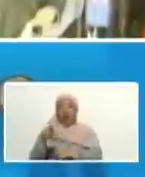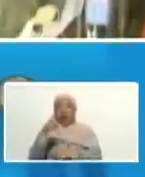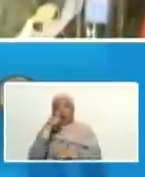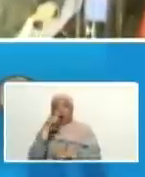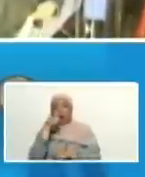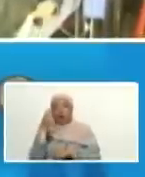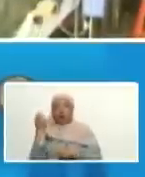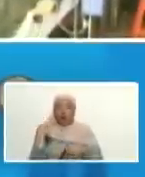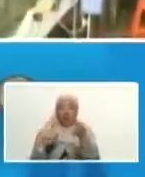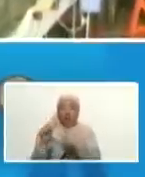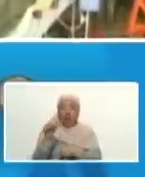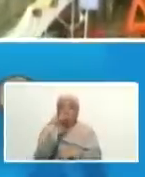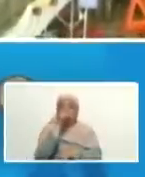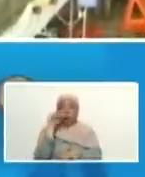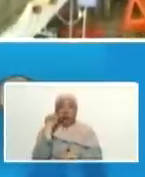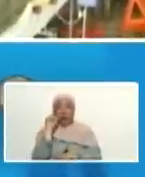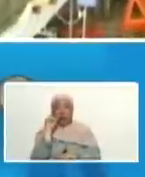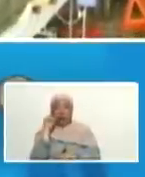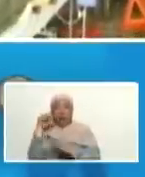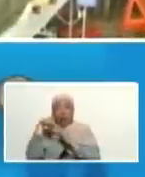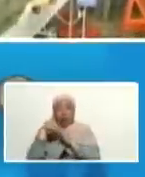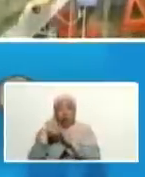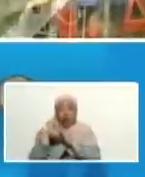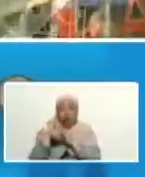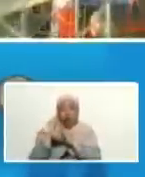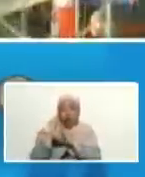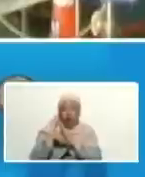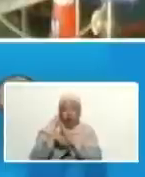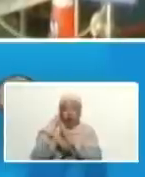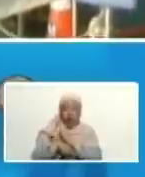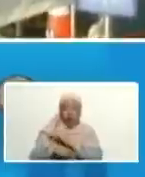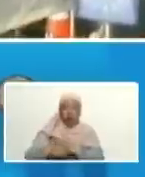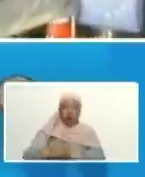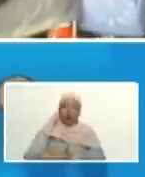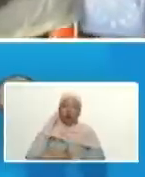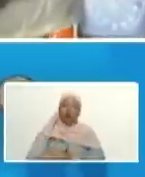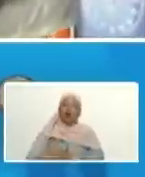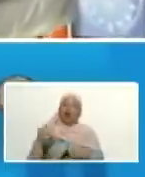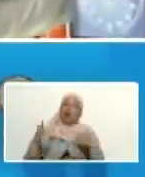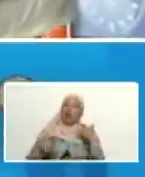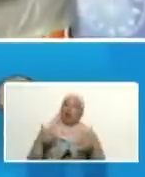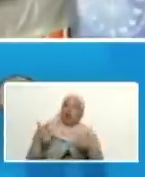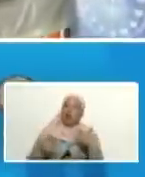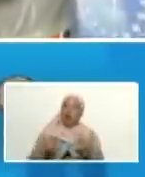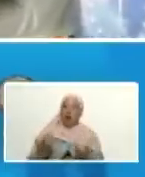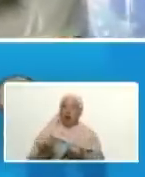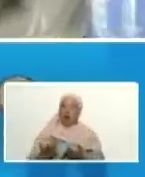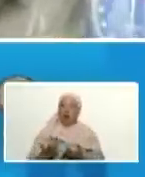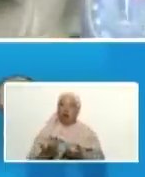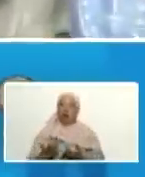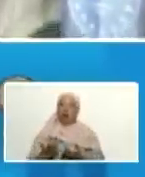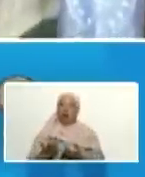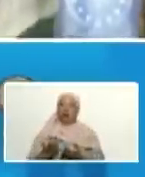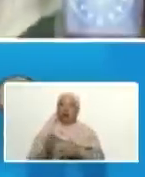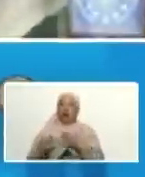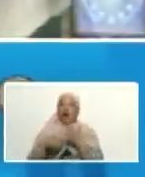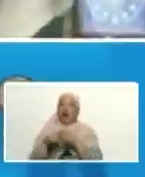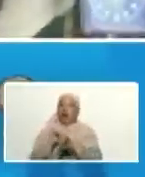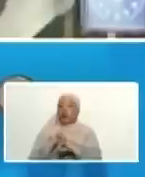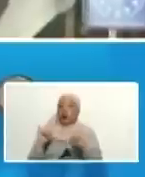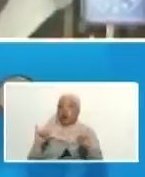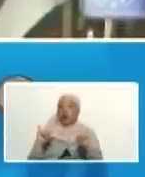territorio, donde hay que profundizar en la acción tras ellos hasta acabarlos.